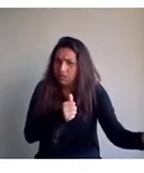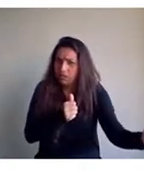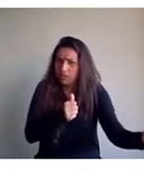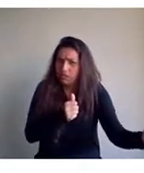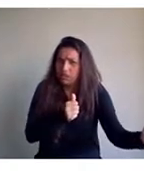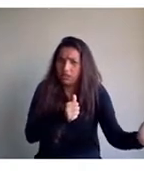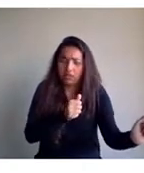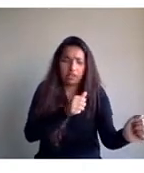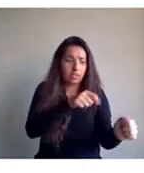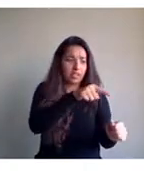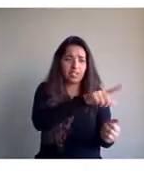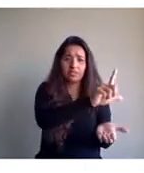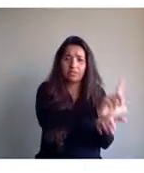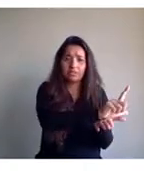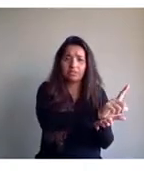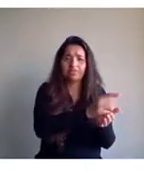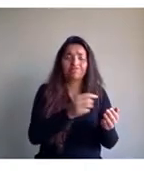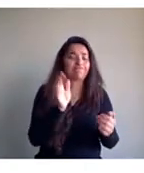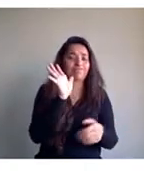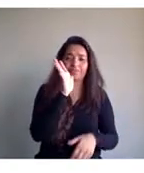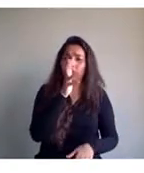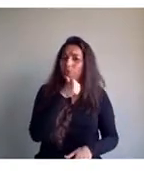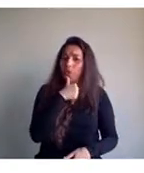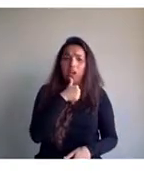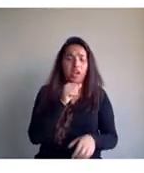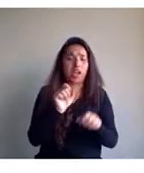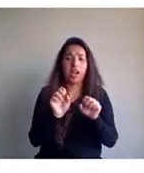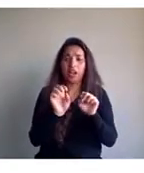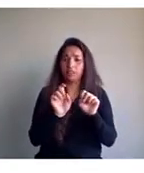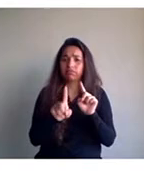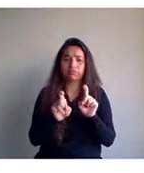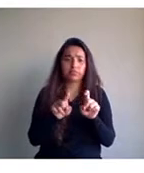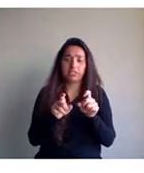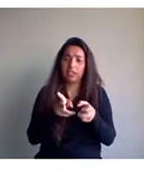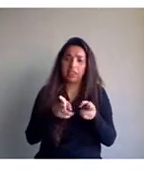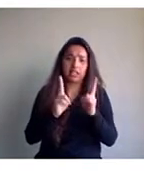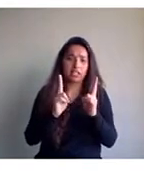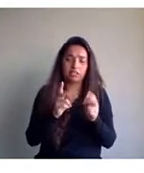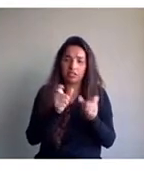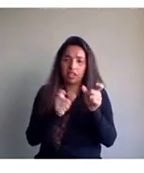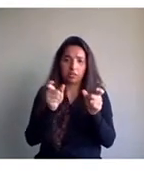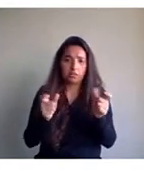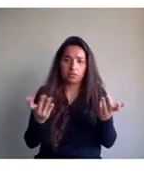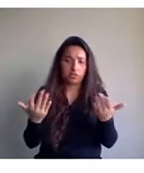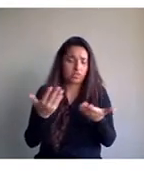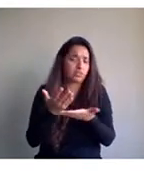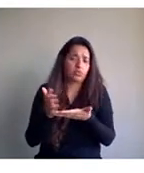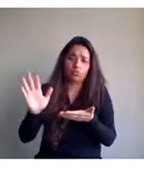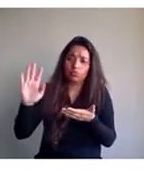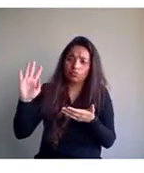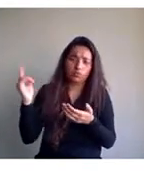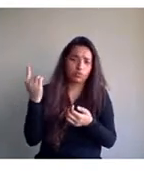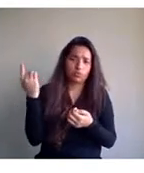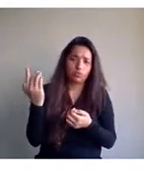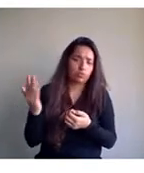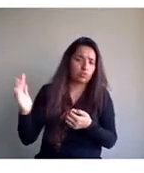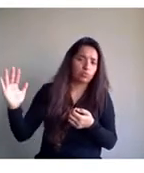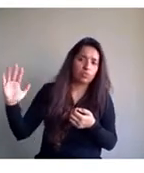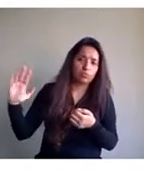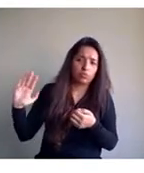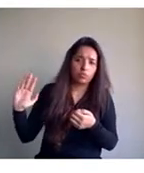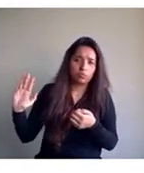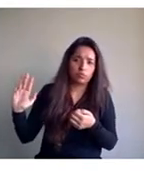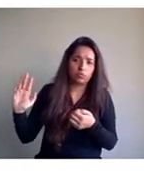noviembre cuáles son las condiciones de puesta en marcha de esa política de discapacidad entonces es muy importante que ese enfoque